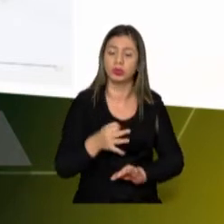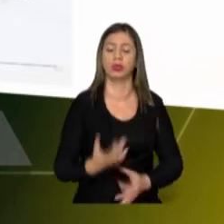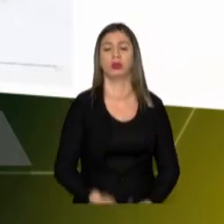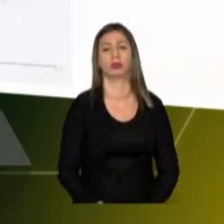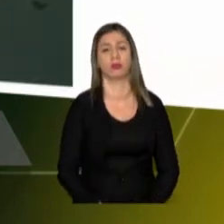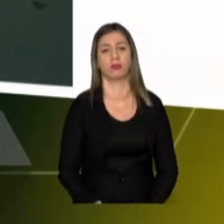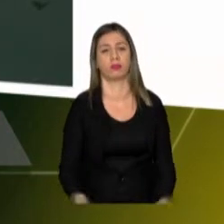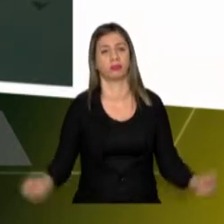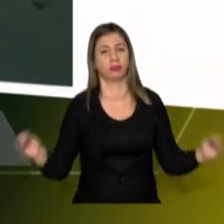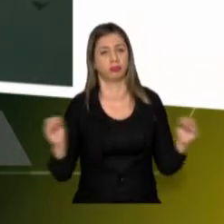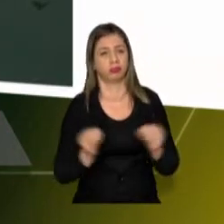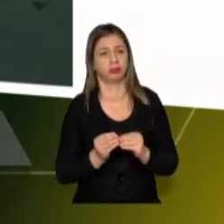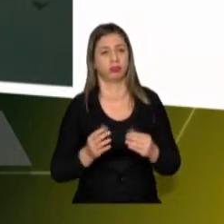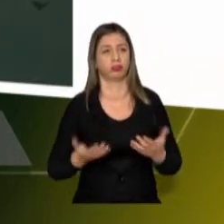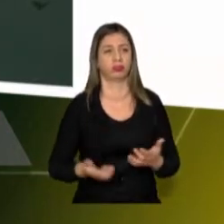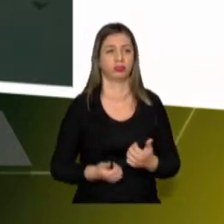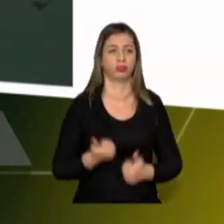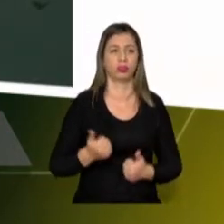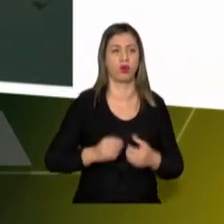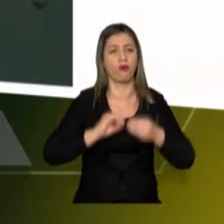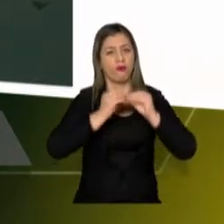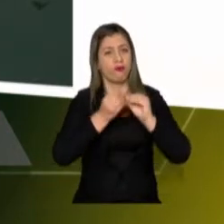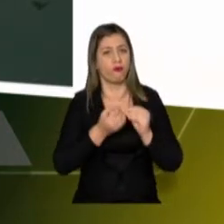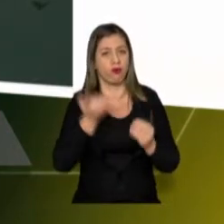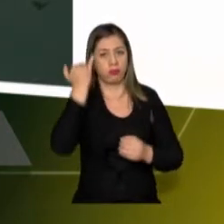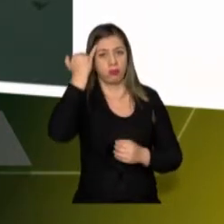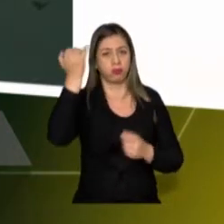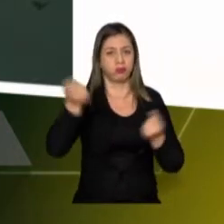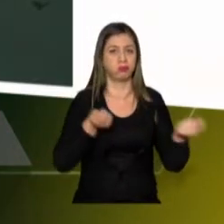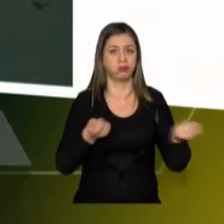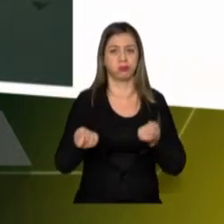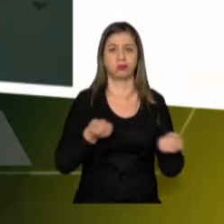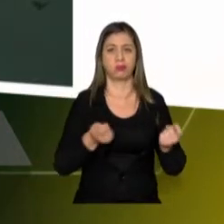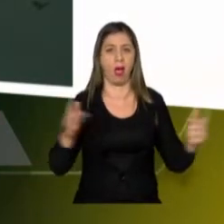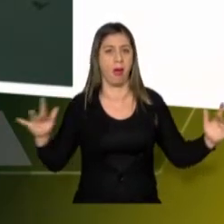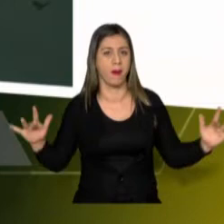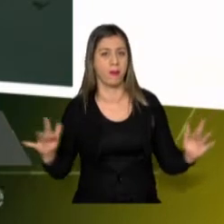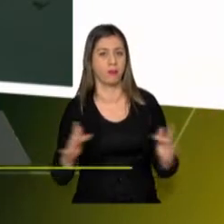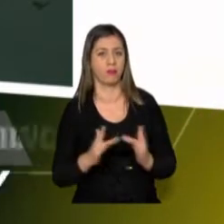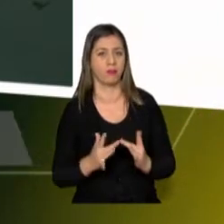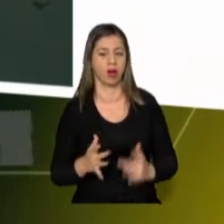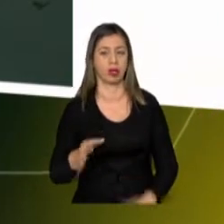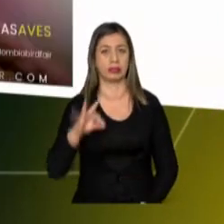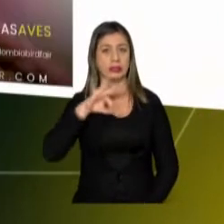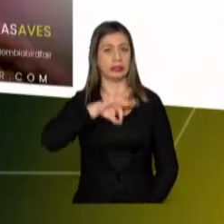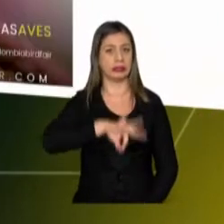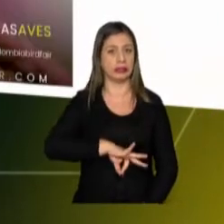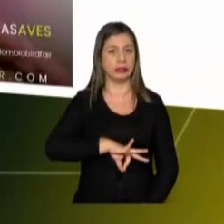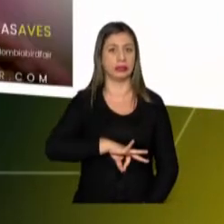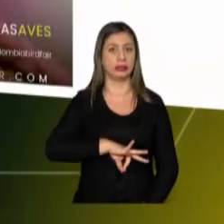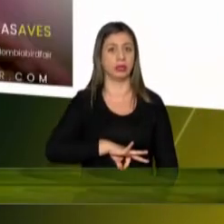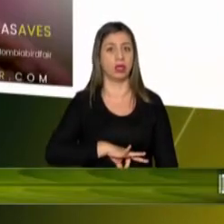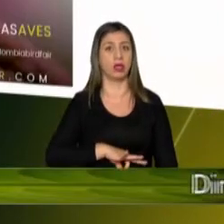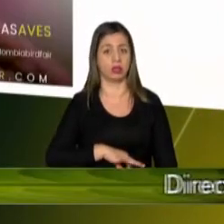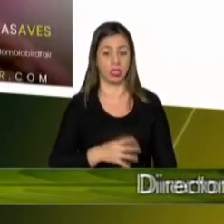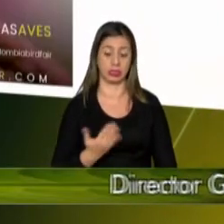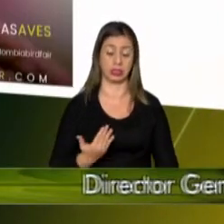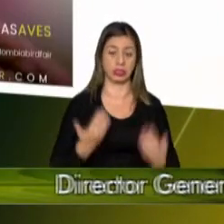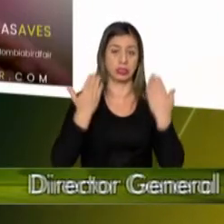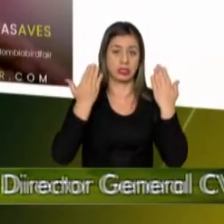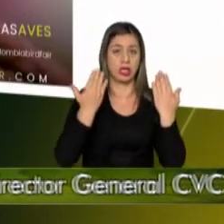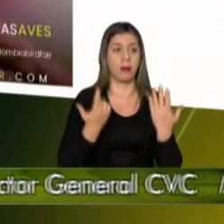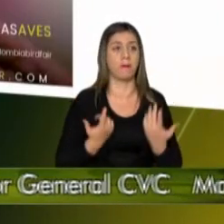también saber cuáles son las maneras apropiadas de beneficiarnos, de explotarlos, pero de una